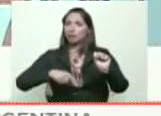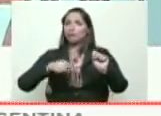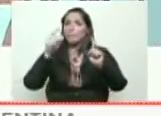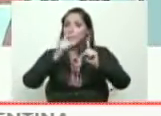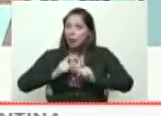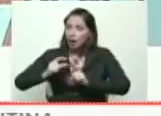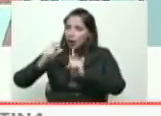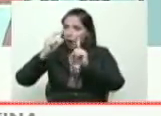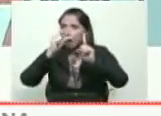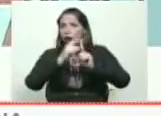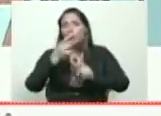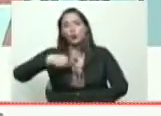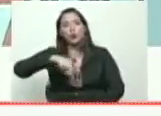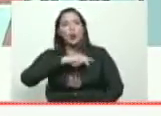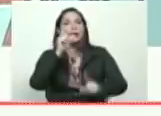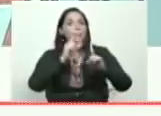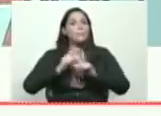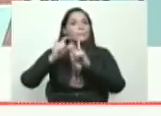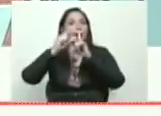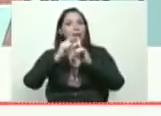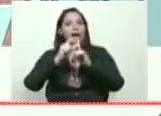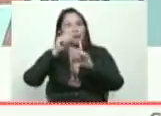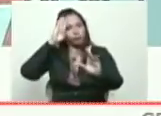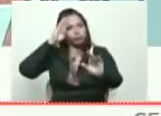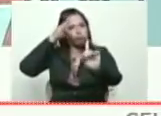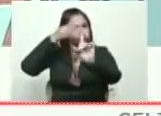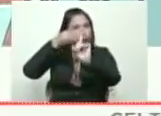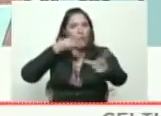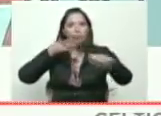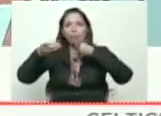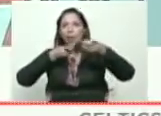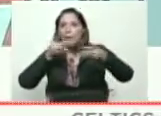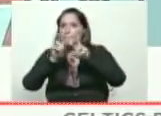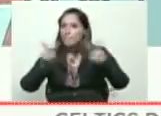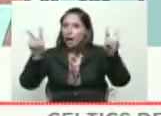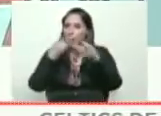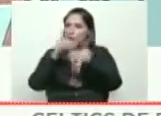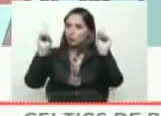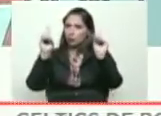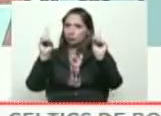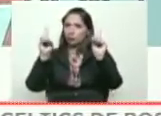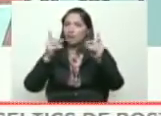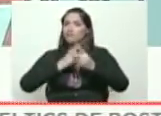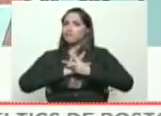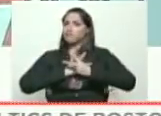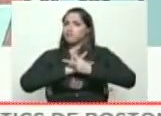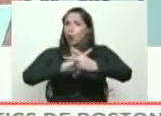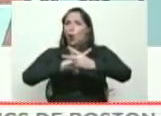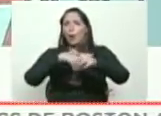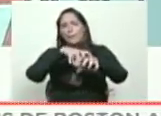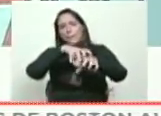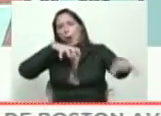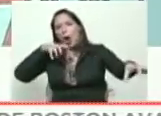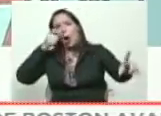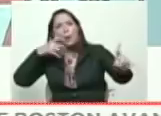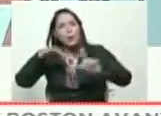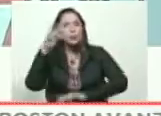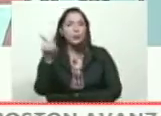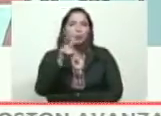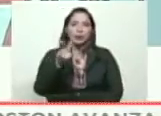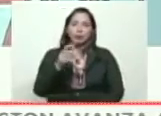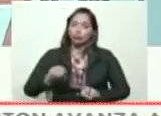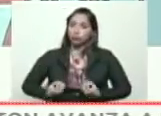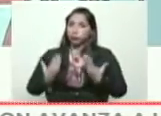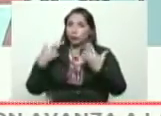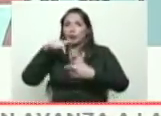palabra. Y nuestra palabra es hacia el diálogo, es hacia la paz, es hacia la democracia, que es la voluntad de la mayoría de los venezolanos. Se expresó